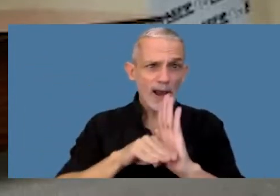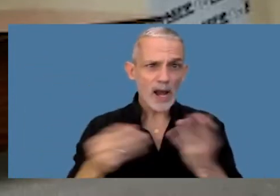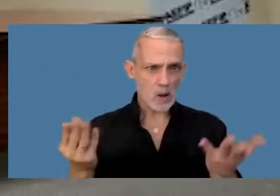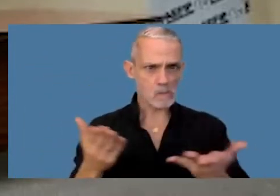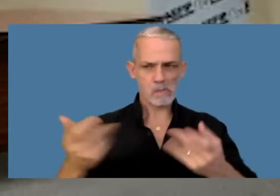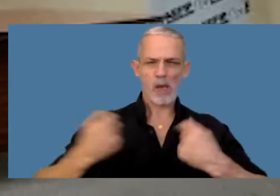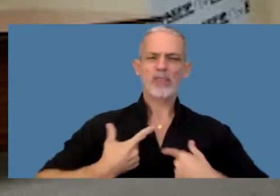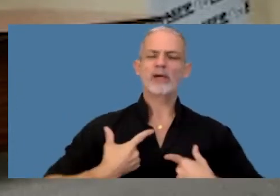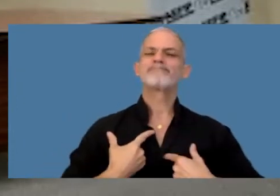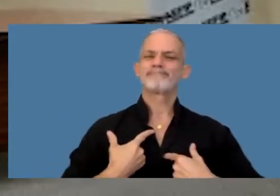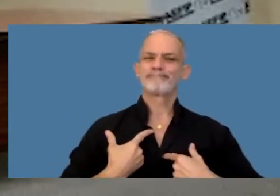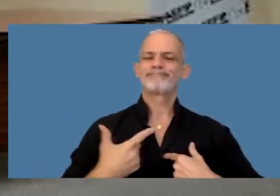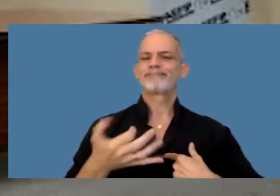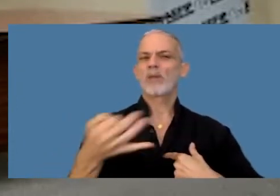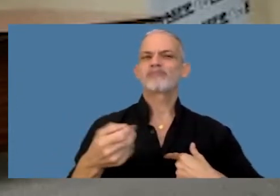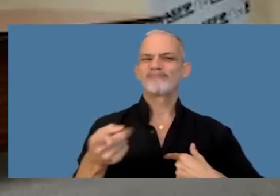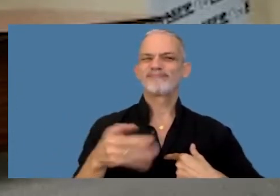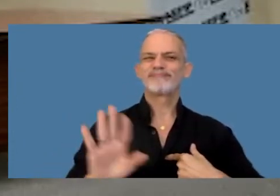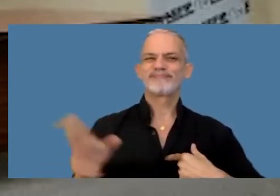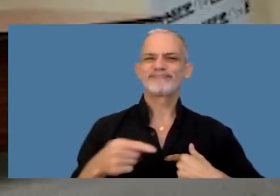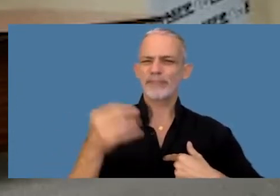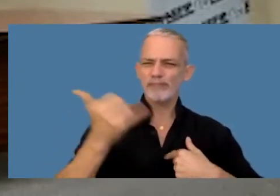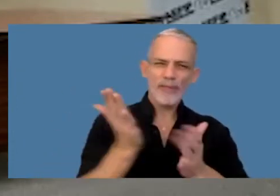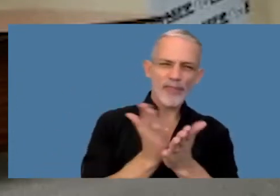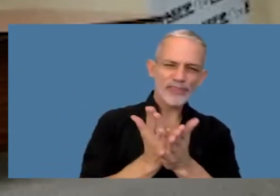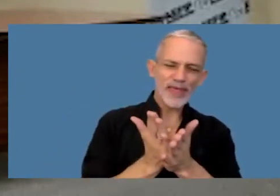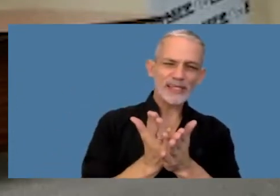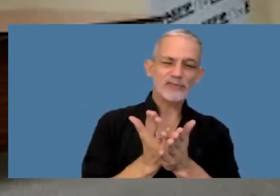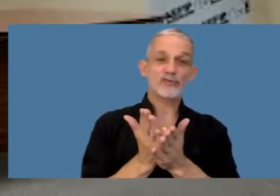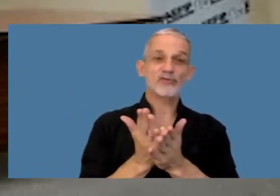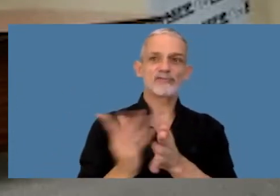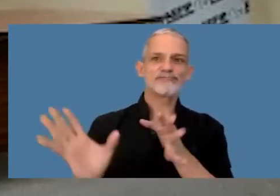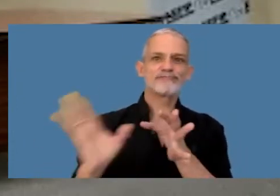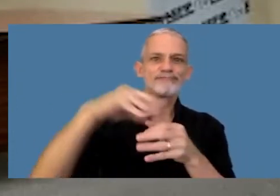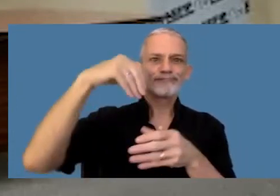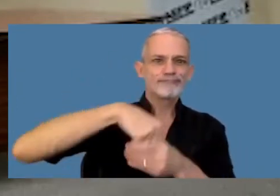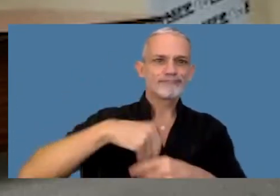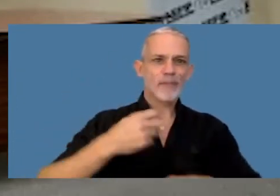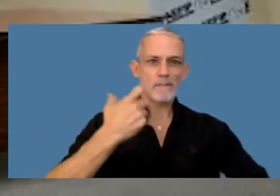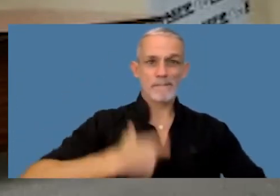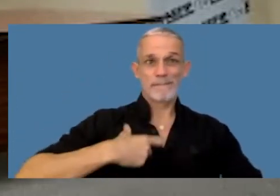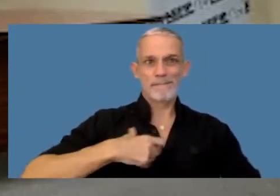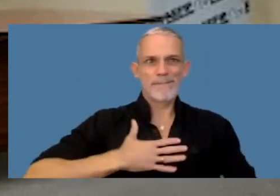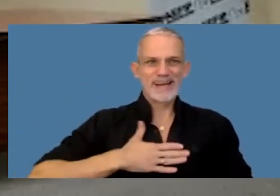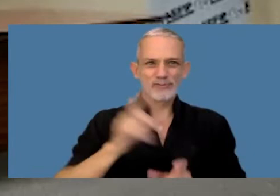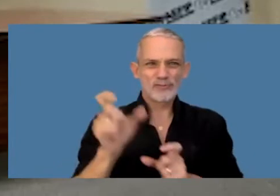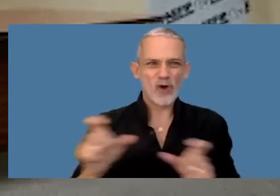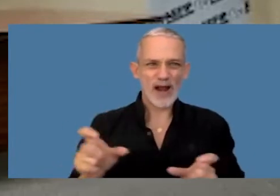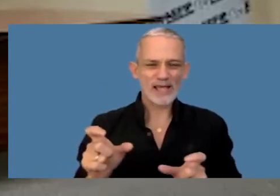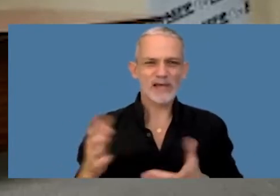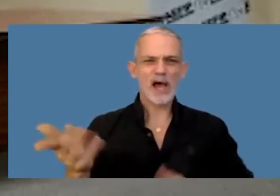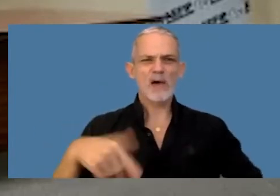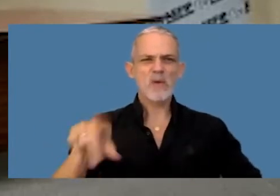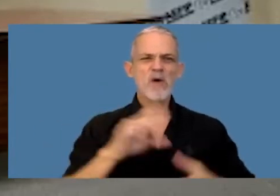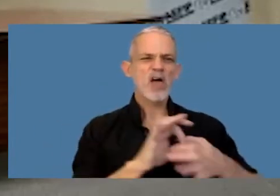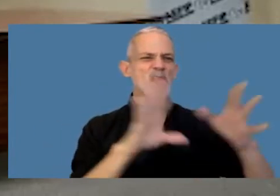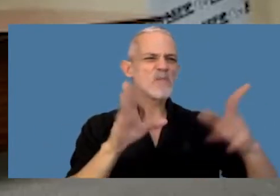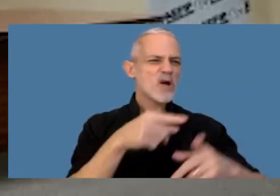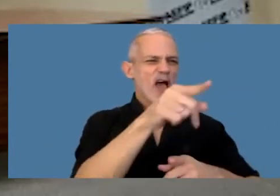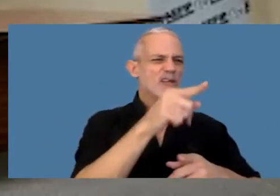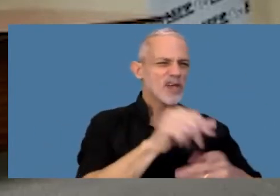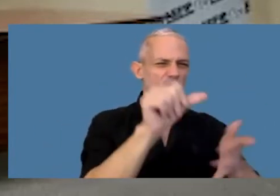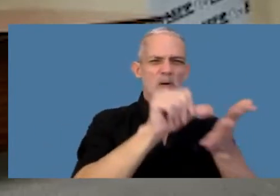permite precisamente reconocerle derechos inherentes a las personas y no depender de la democracia